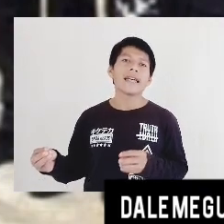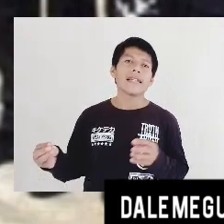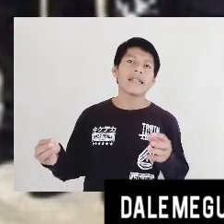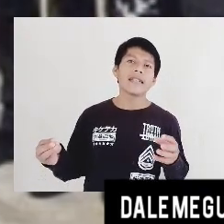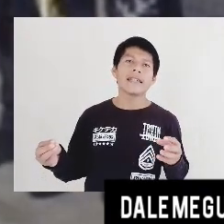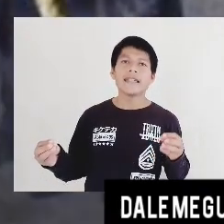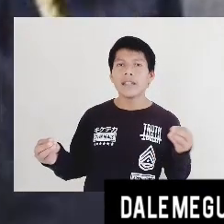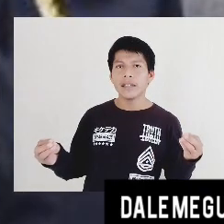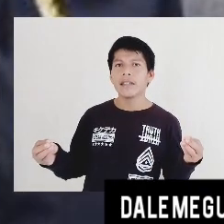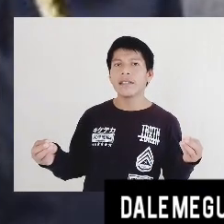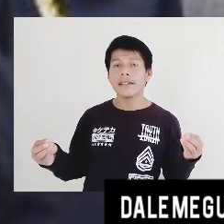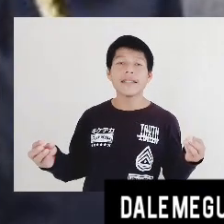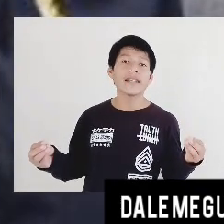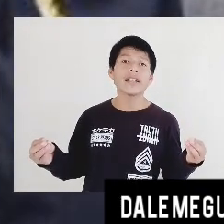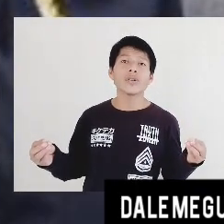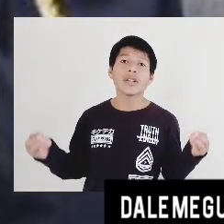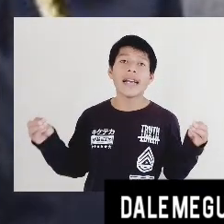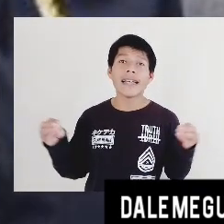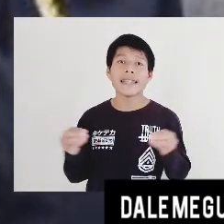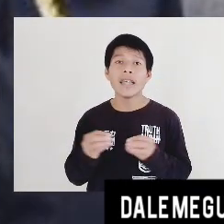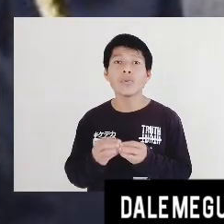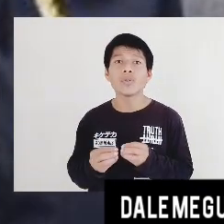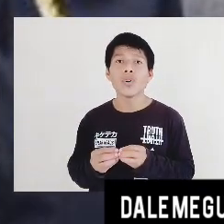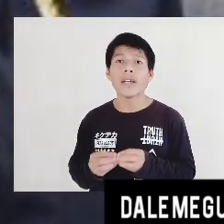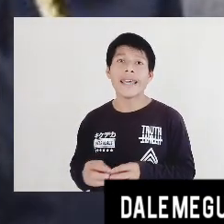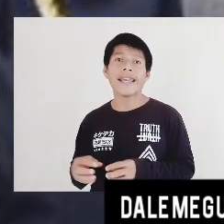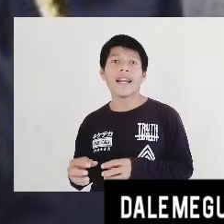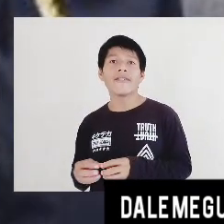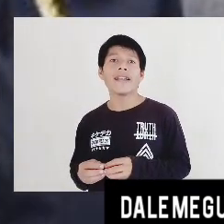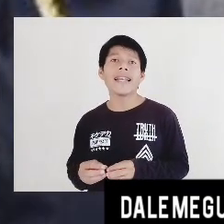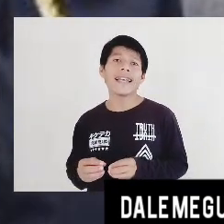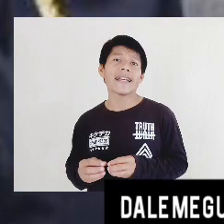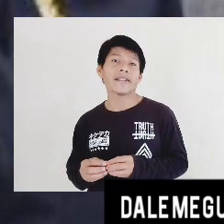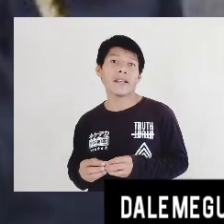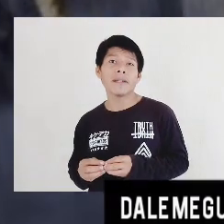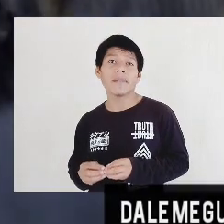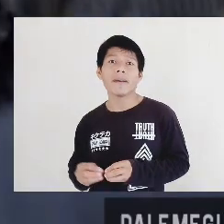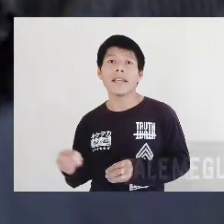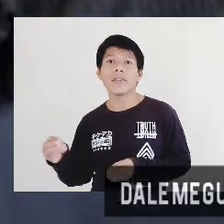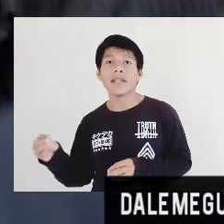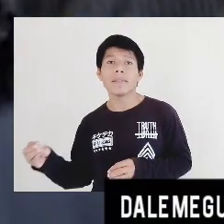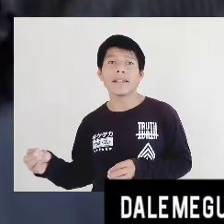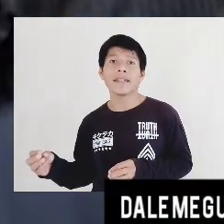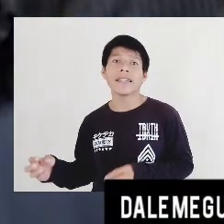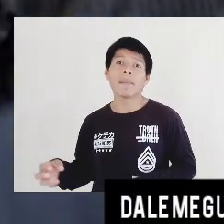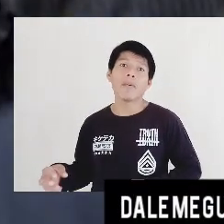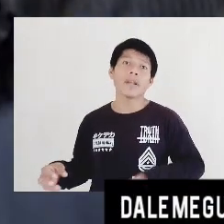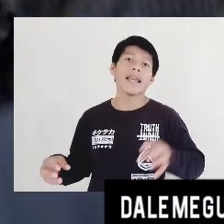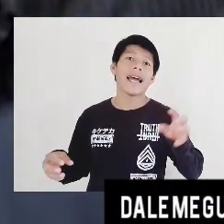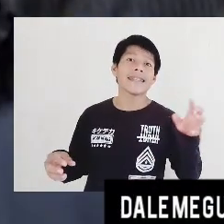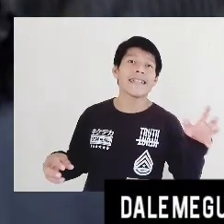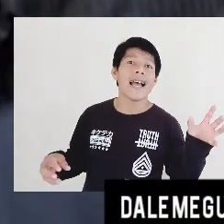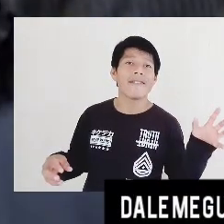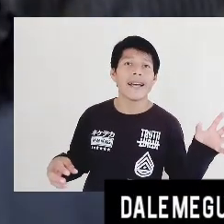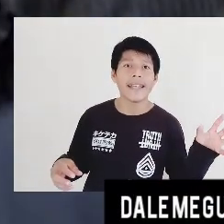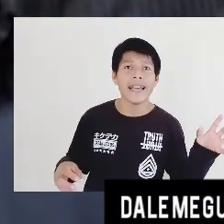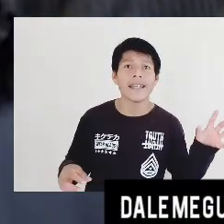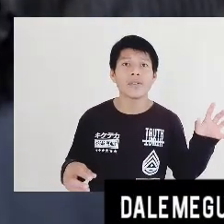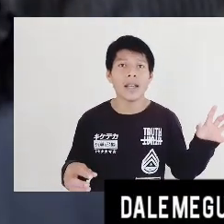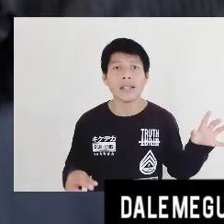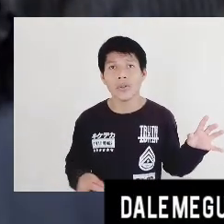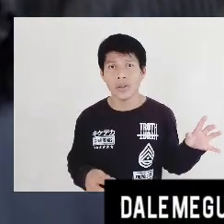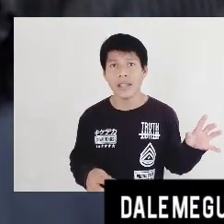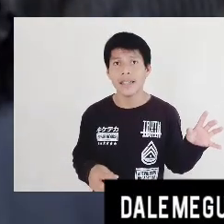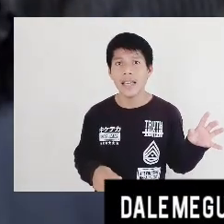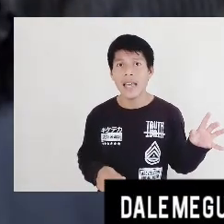presidente y César Yáñez. O sea, que se den un choque y que al final en que termine perdiendo sea el presidente, porque así hablaría